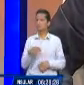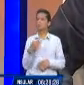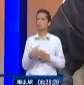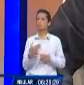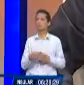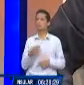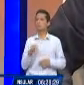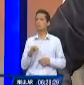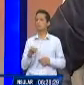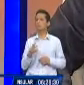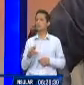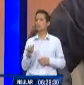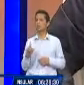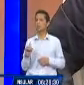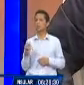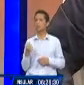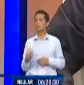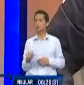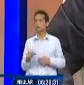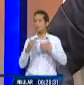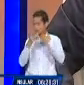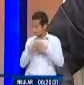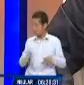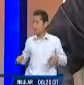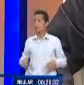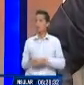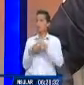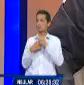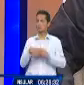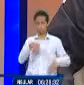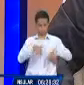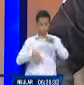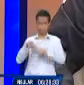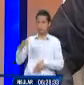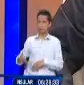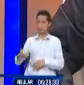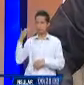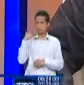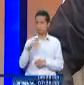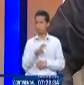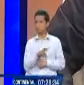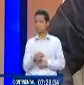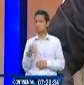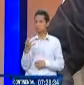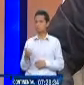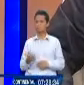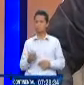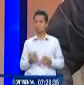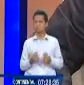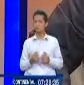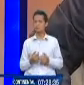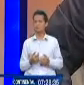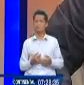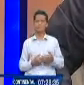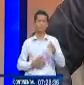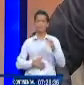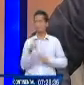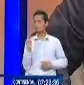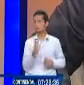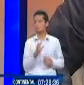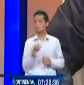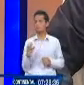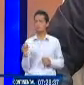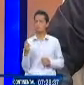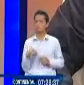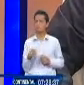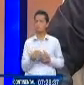de cobre inicia ya ya inició de hecho la fase de construcción de la mina del año 2015 sobre calidad una inversión de sobre 300 millones de dólares y